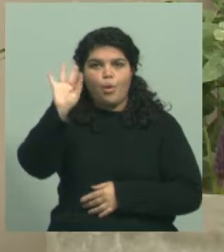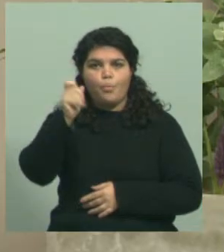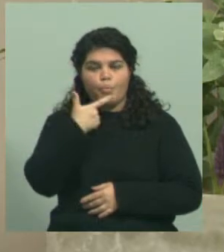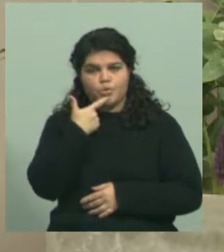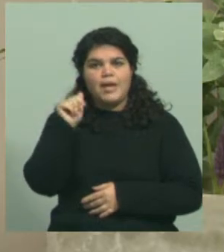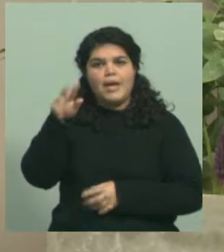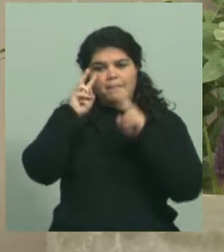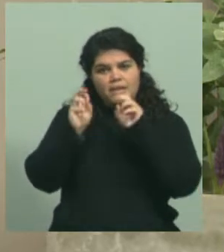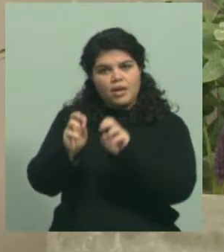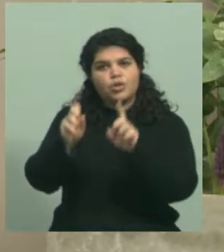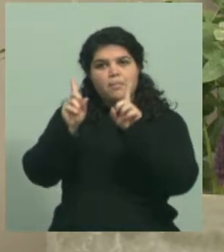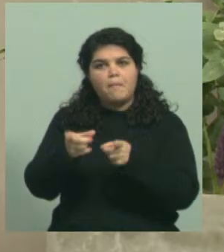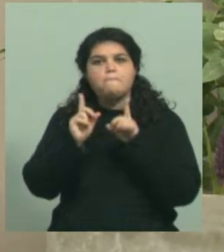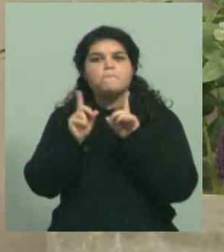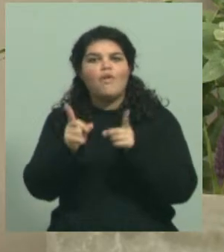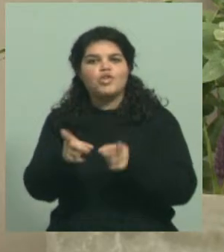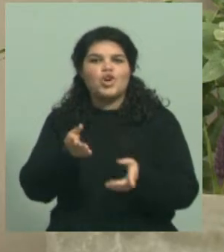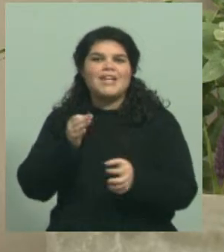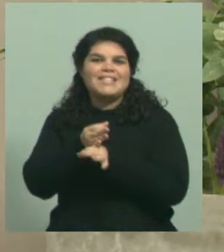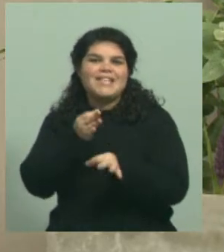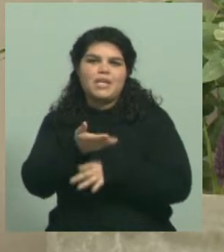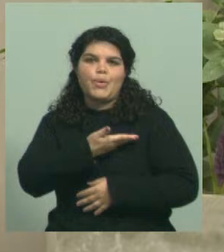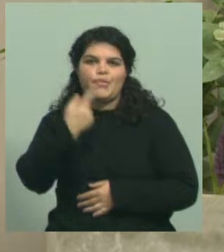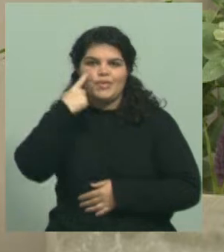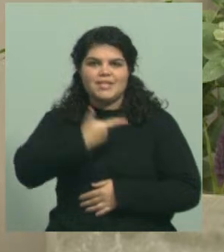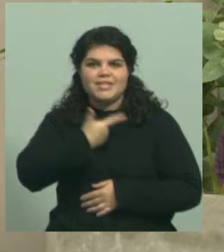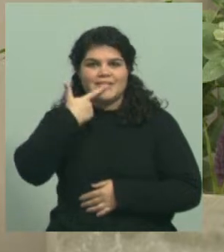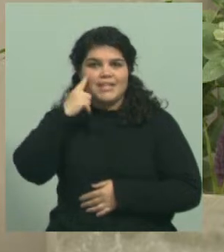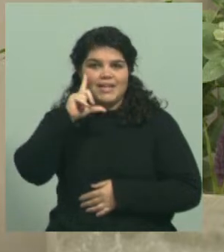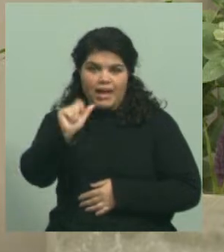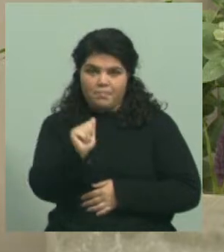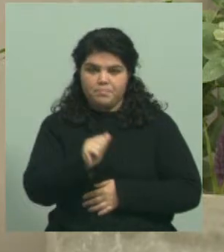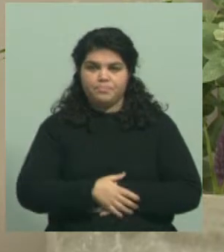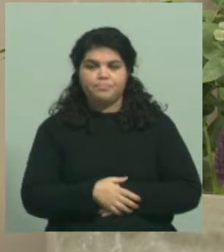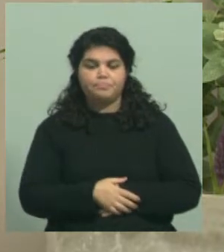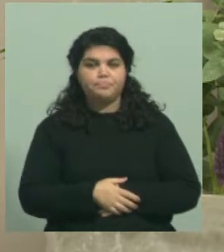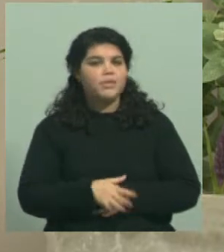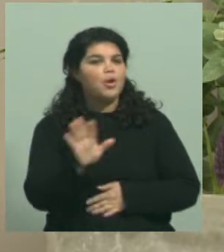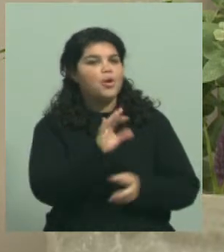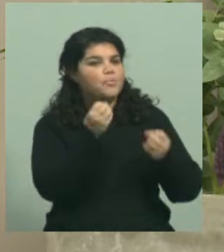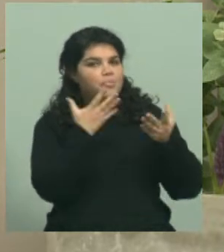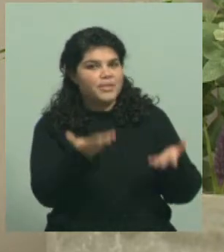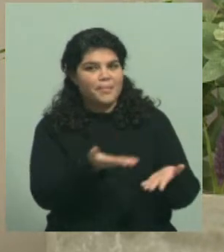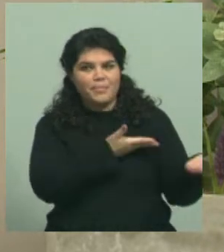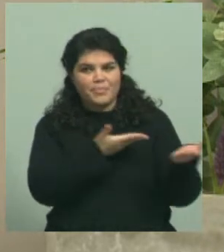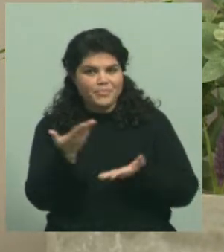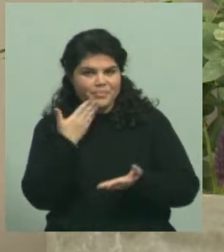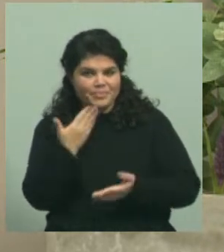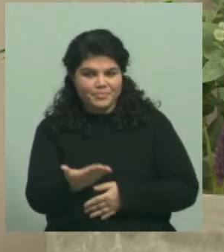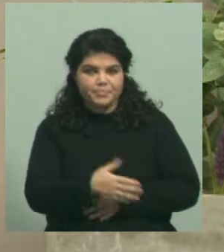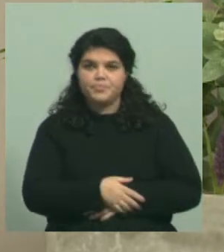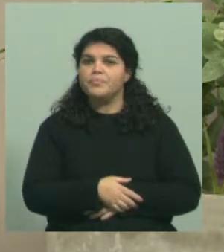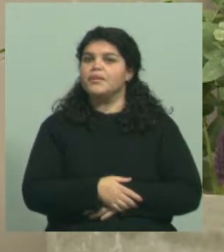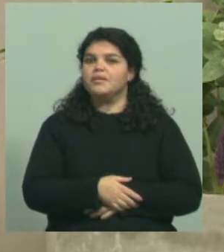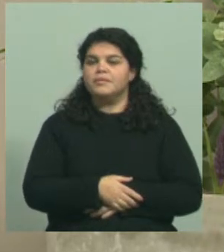va? Bienvenido. Hola, muchas gracias. ¿Qué tal? Muy bien. Bueno, sin duda es interesante hablar de la importancia